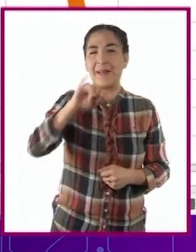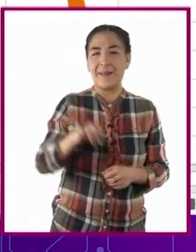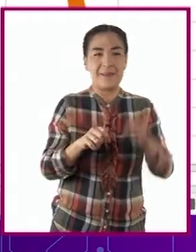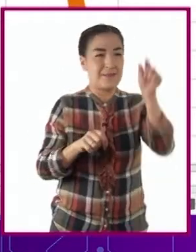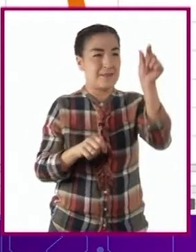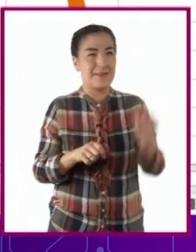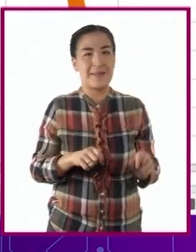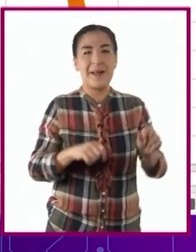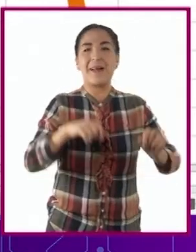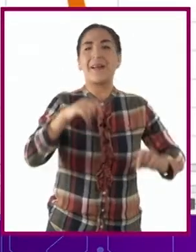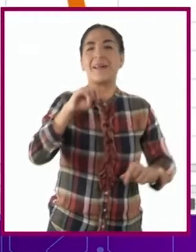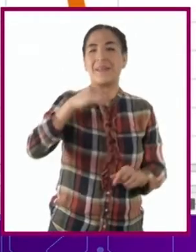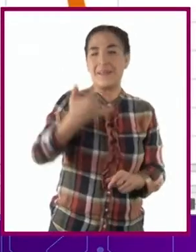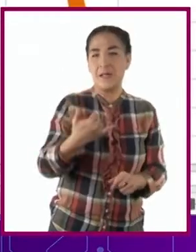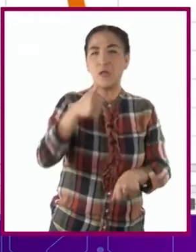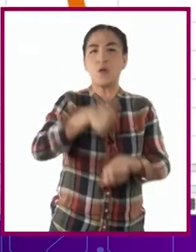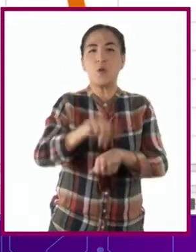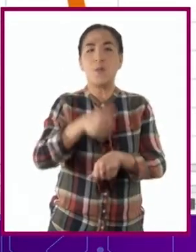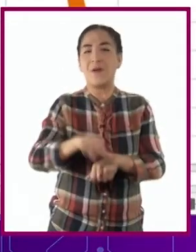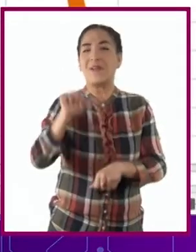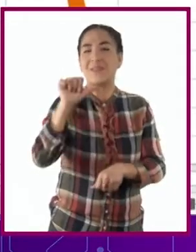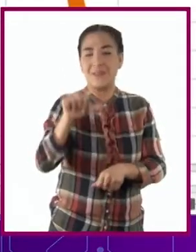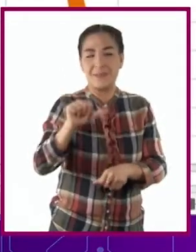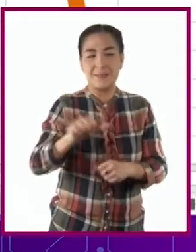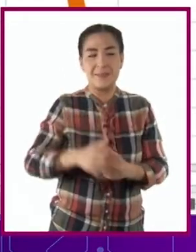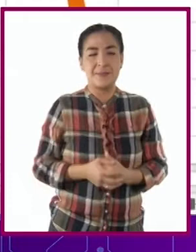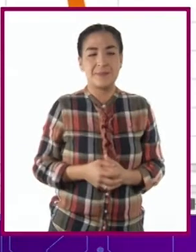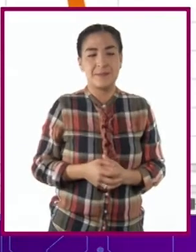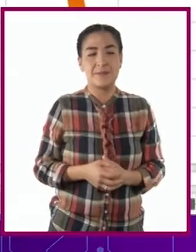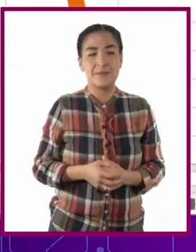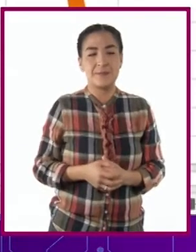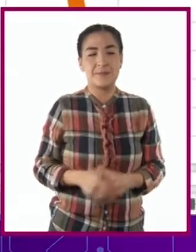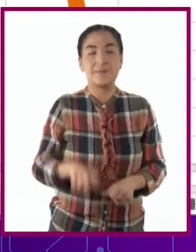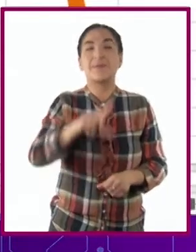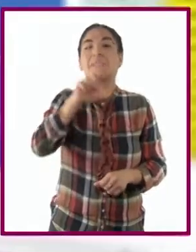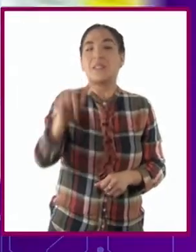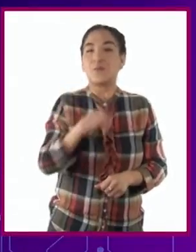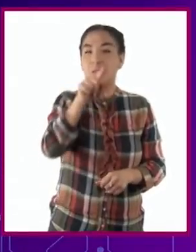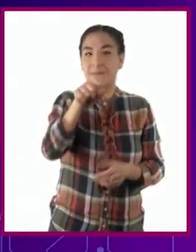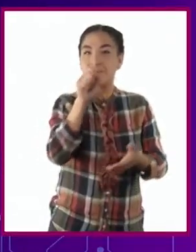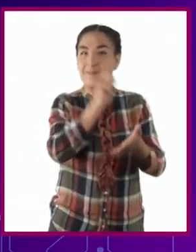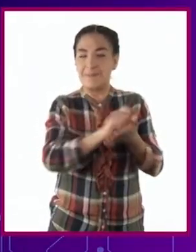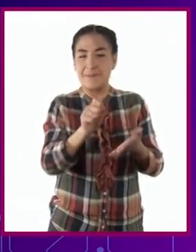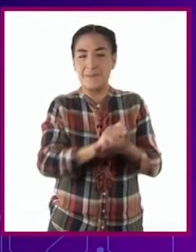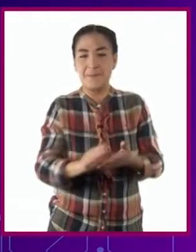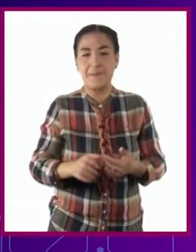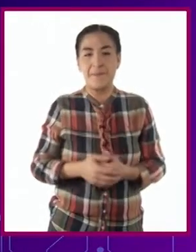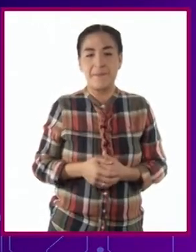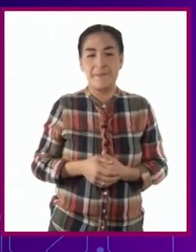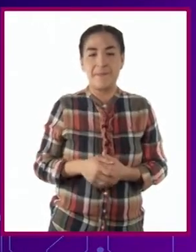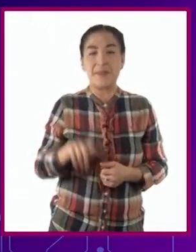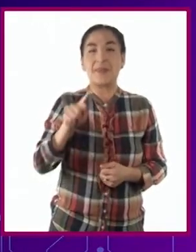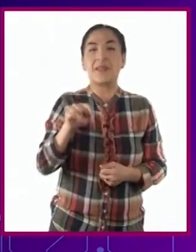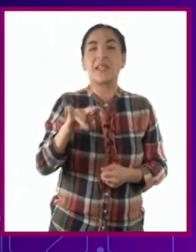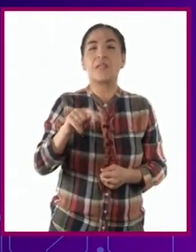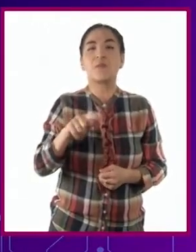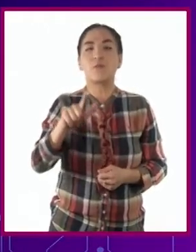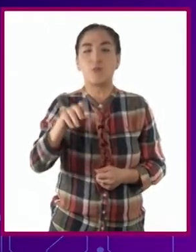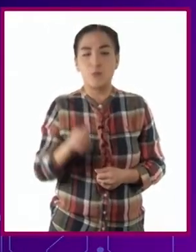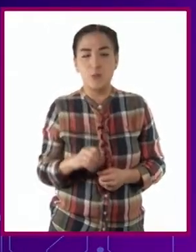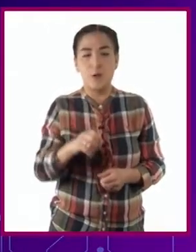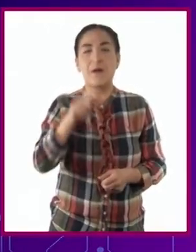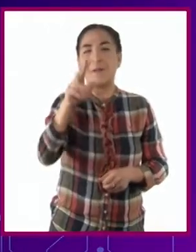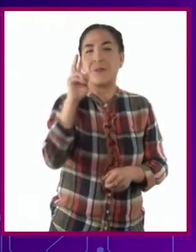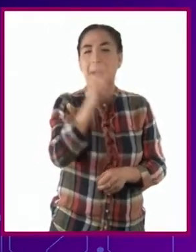número 16. A continuación, se escriben los títulos, es decir, en X los meses del